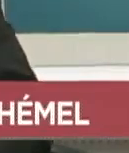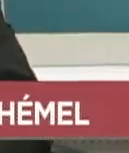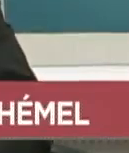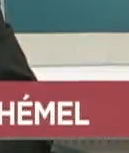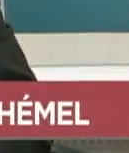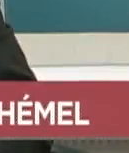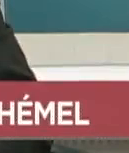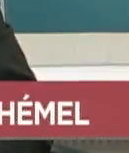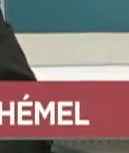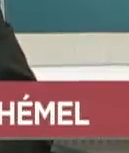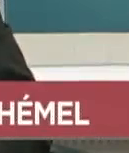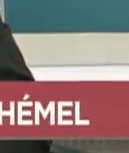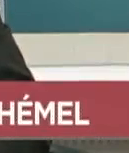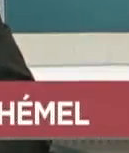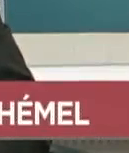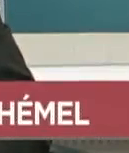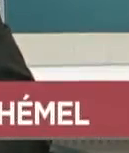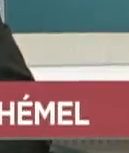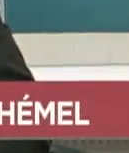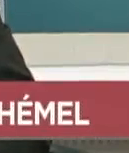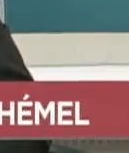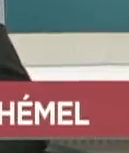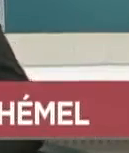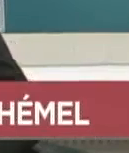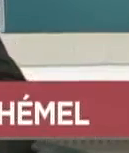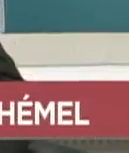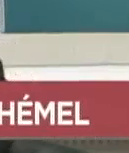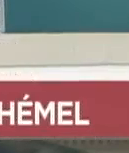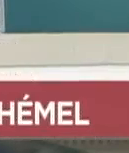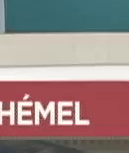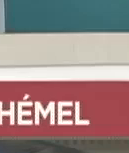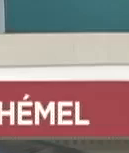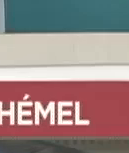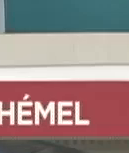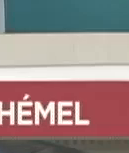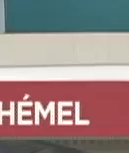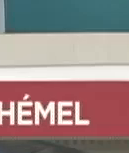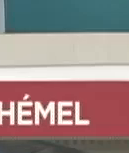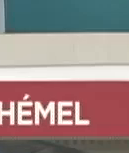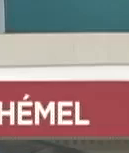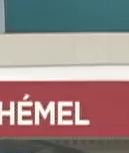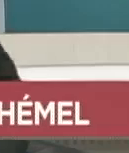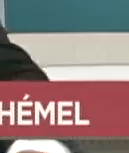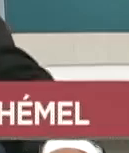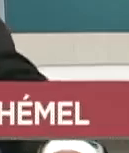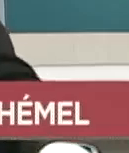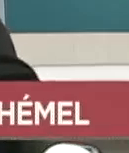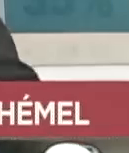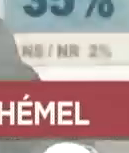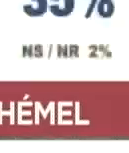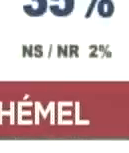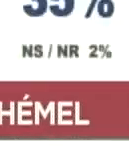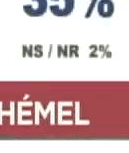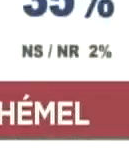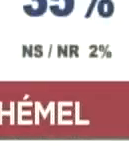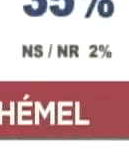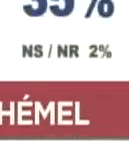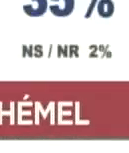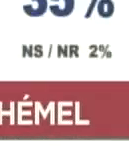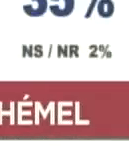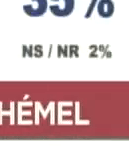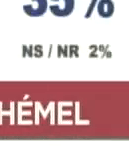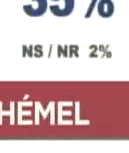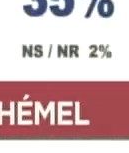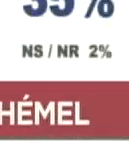producción que está atento a lo que yo digo, que coloquemos la primera lámina del estudio y, por supuesto, el comentario de nuestro invitado, el